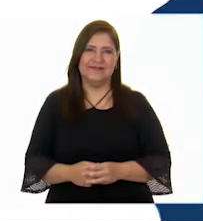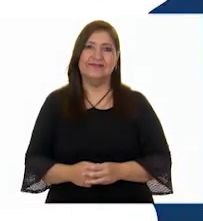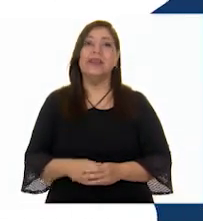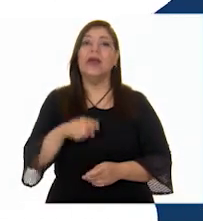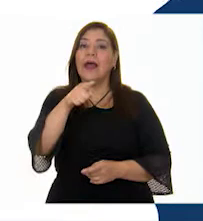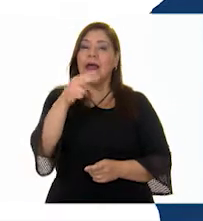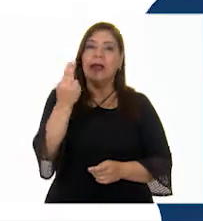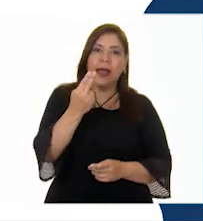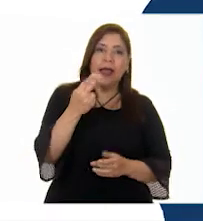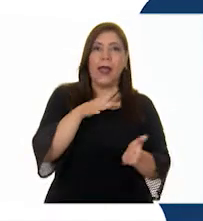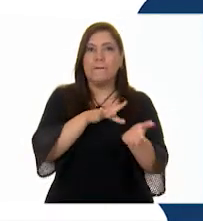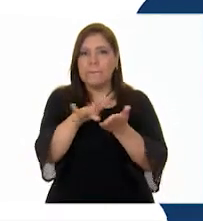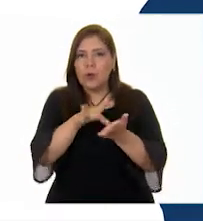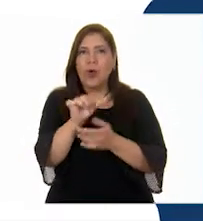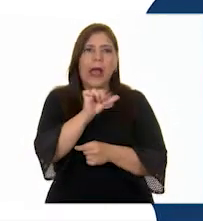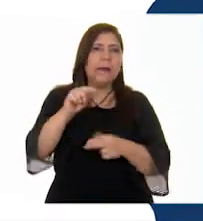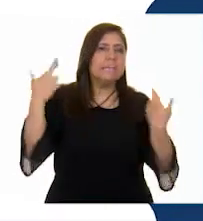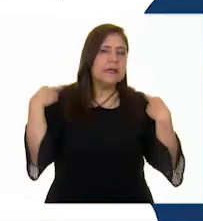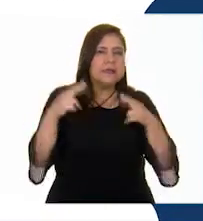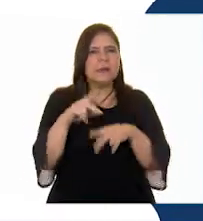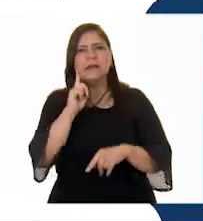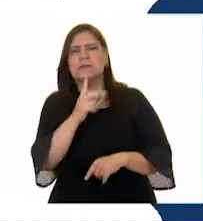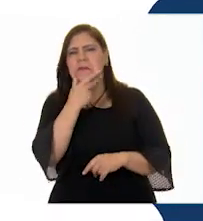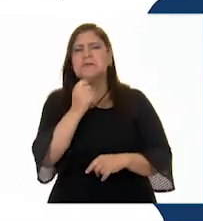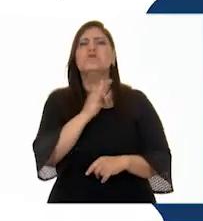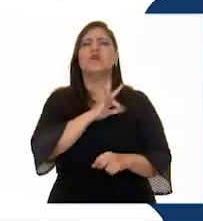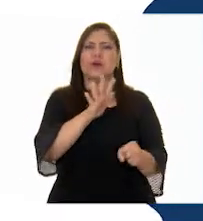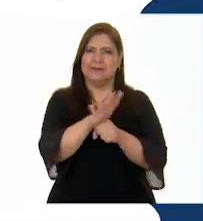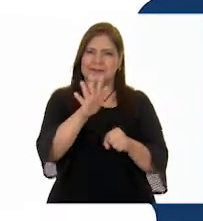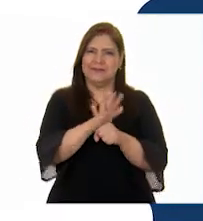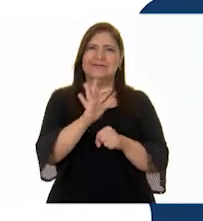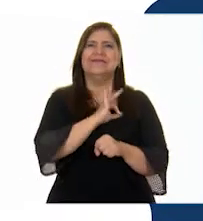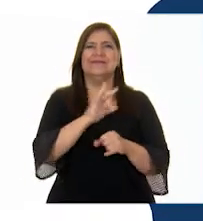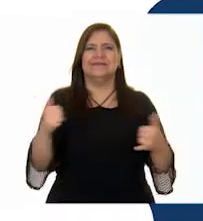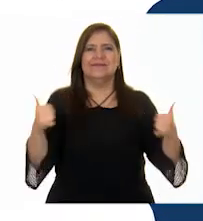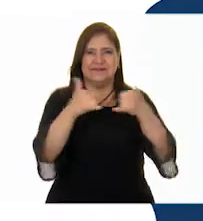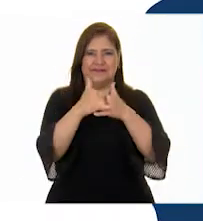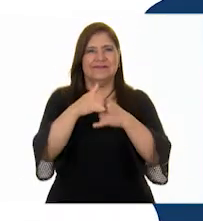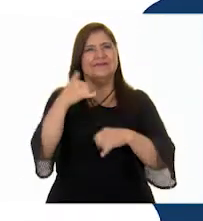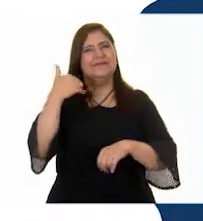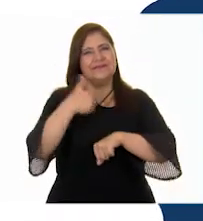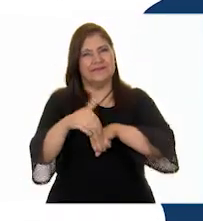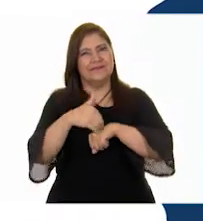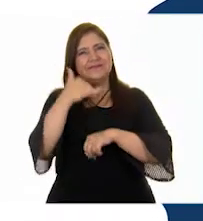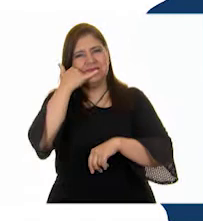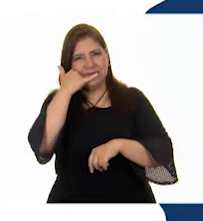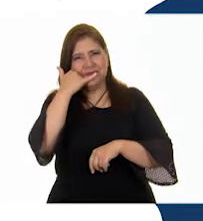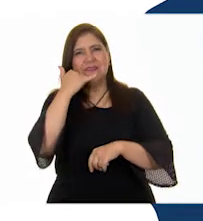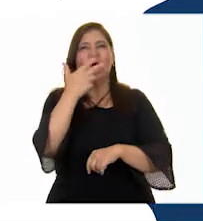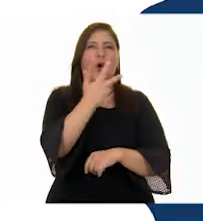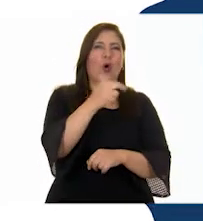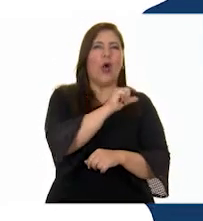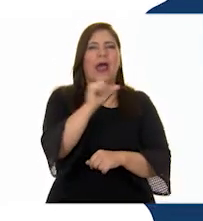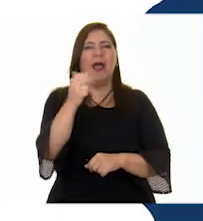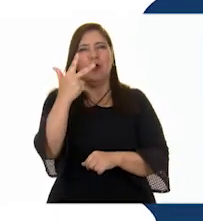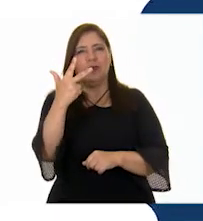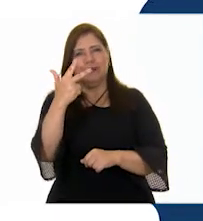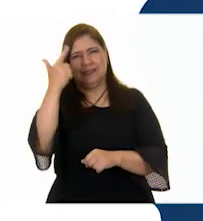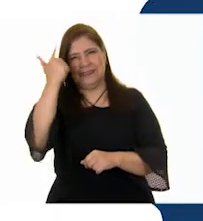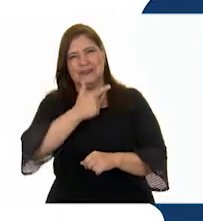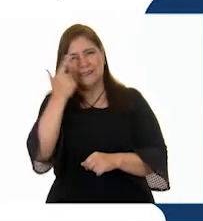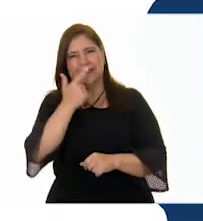Para apoyo pedagógico, hay maestras y maestros de lunes a viernes de 8 a 20 horas en el teléfono